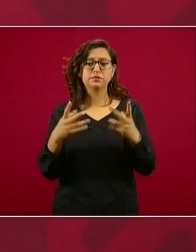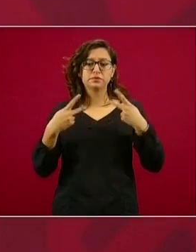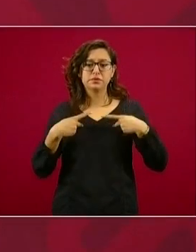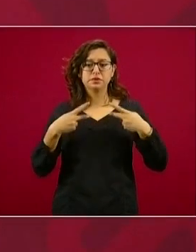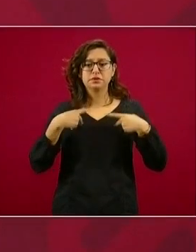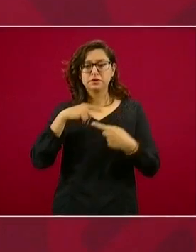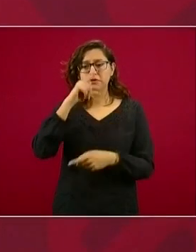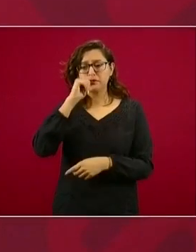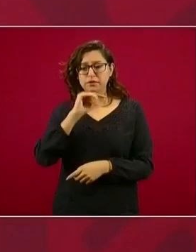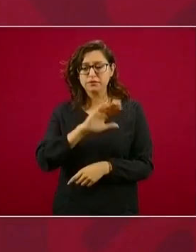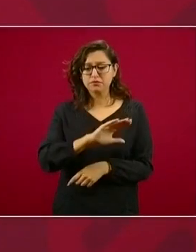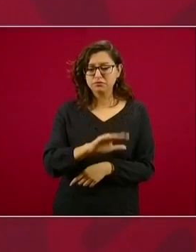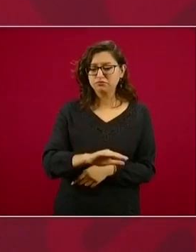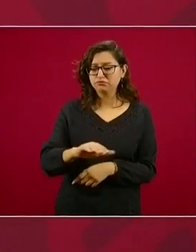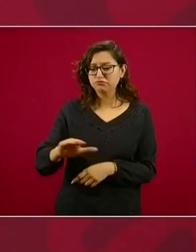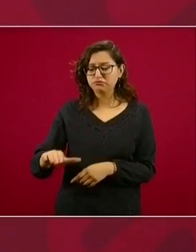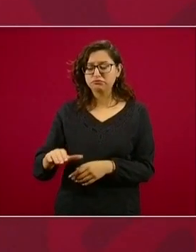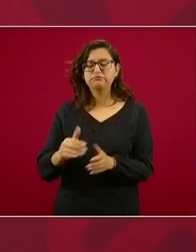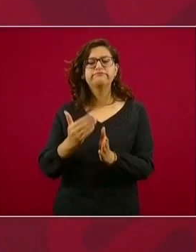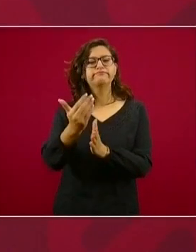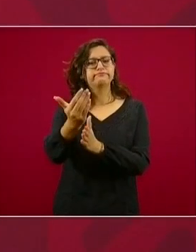de fallecimientos.